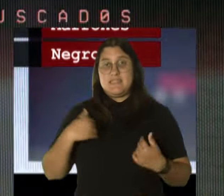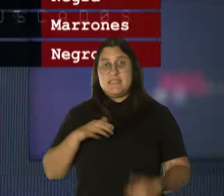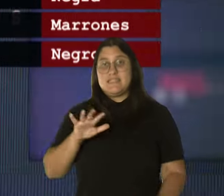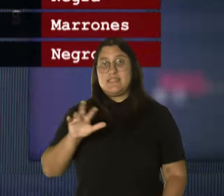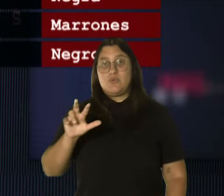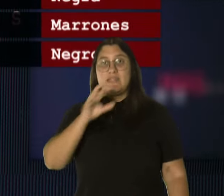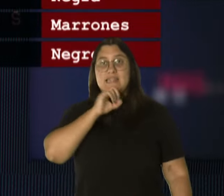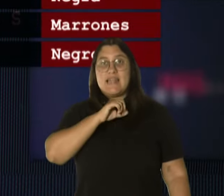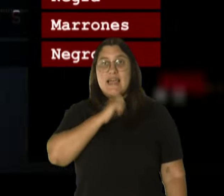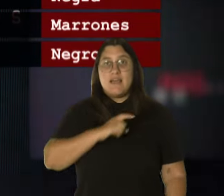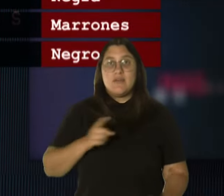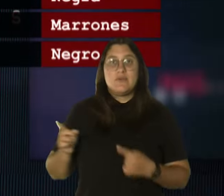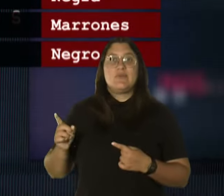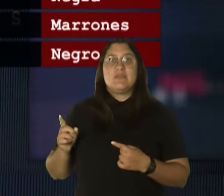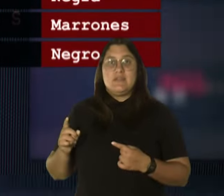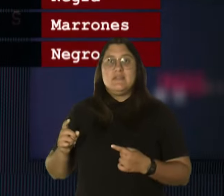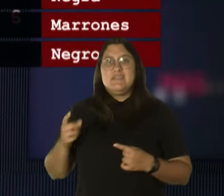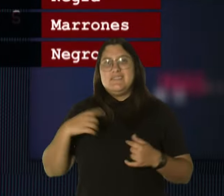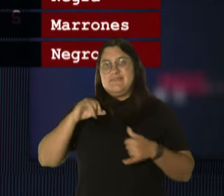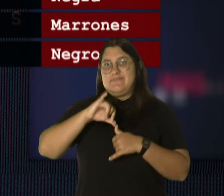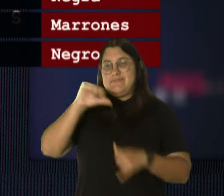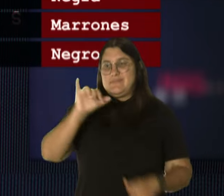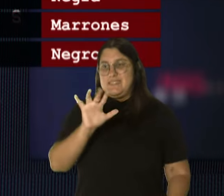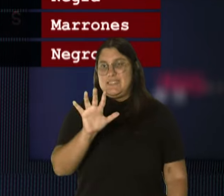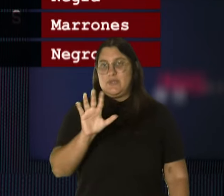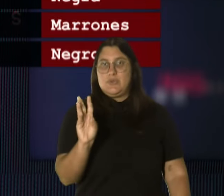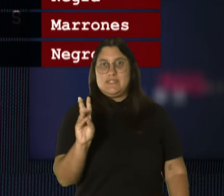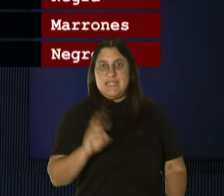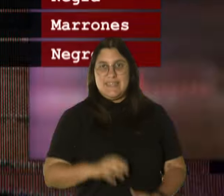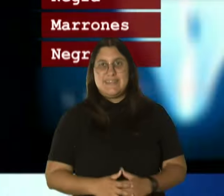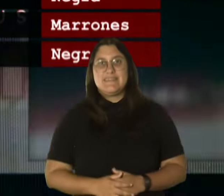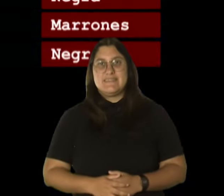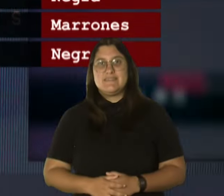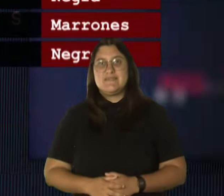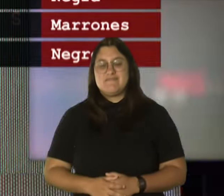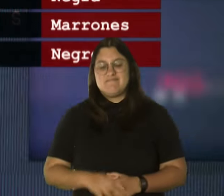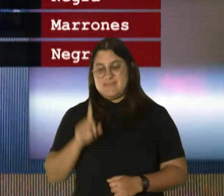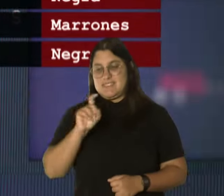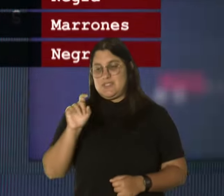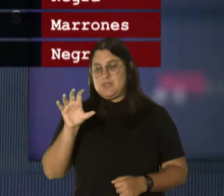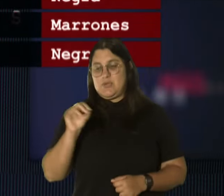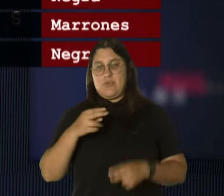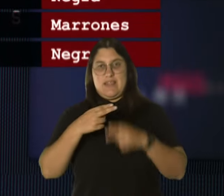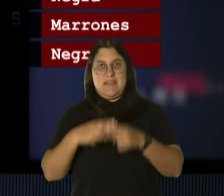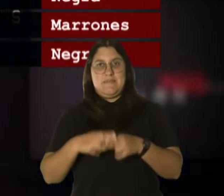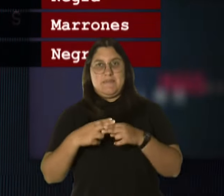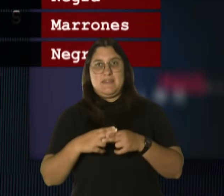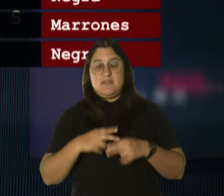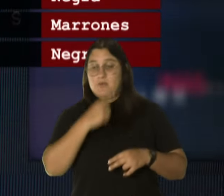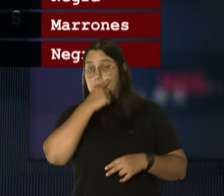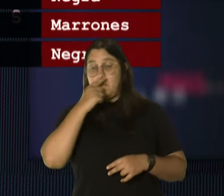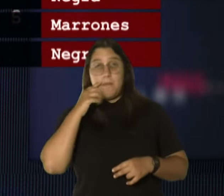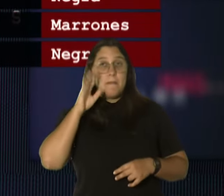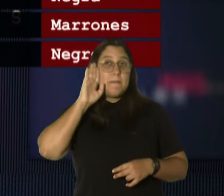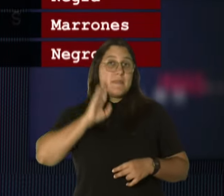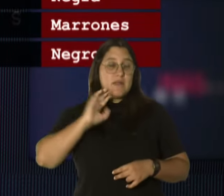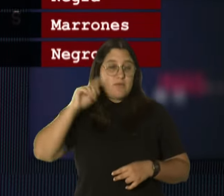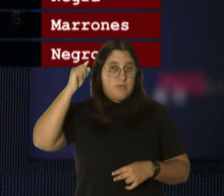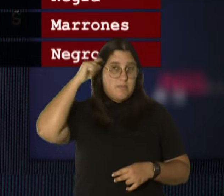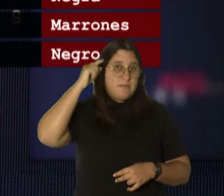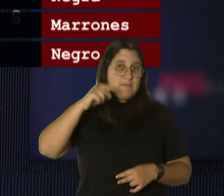años eh tiene una estatura de 56 pesa una 150 libras ojos de color marrón cabello